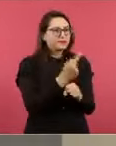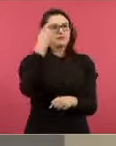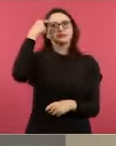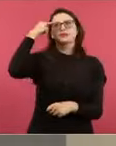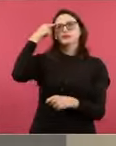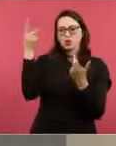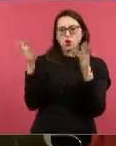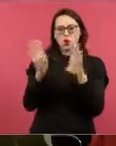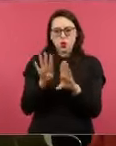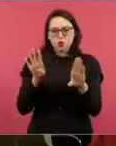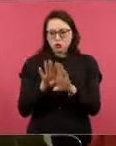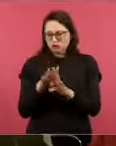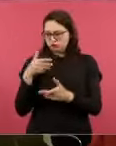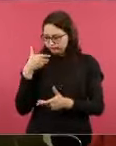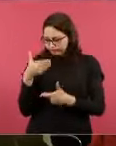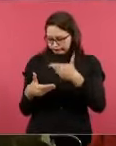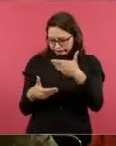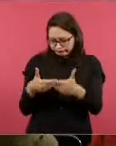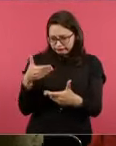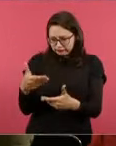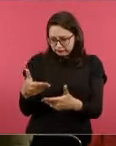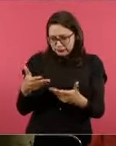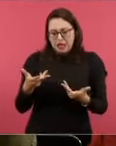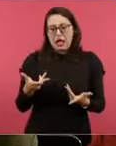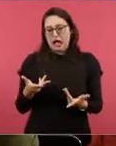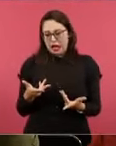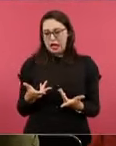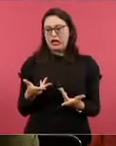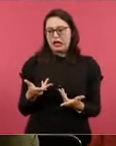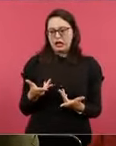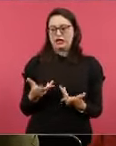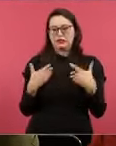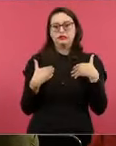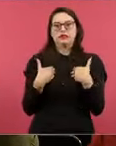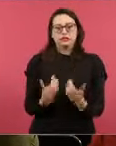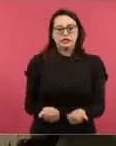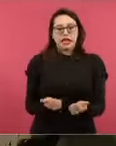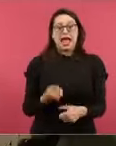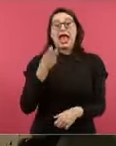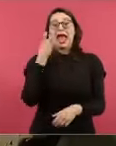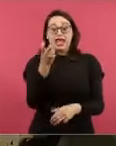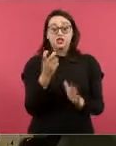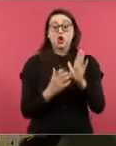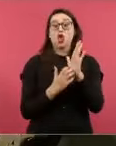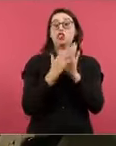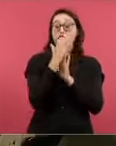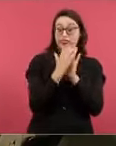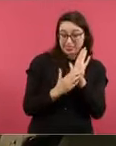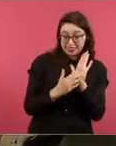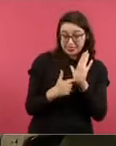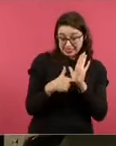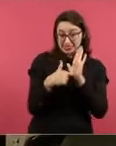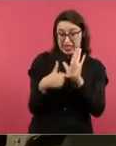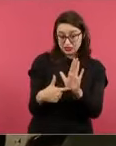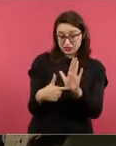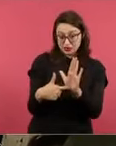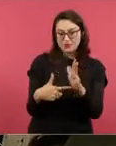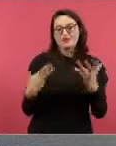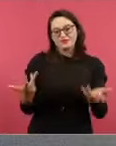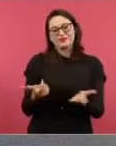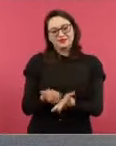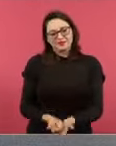consecuencias. El que existan estos textos, pues va a ser un apoyo que también ahora con los medios